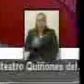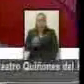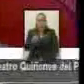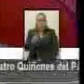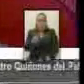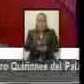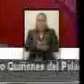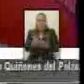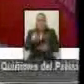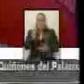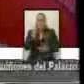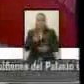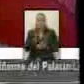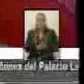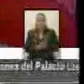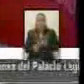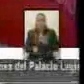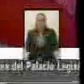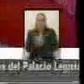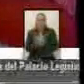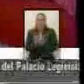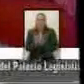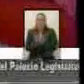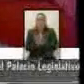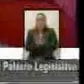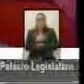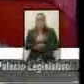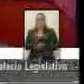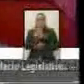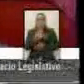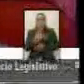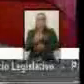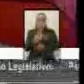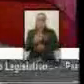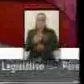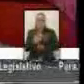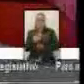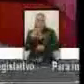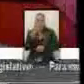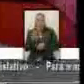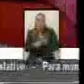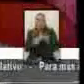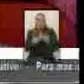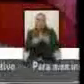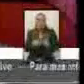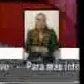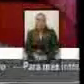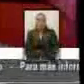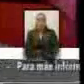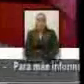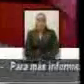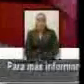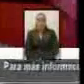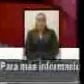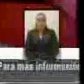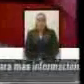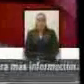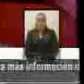de mandatos ni instrucciones de nadie. Yo creo que este discurso